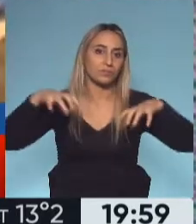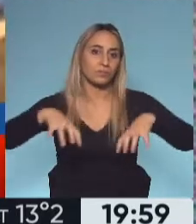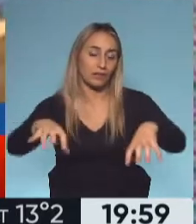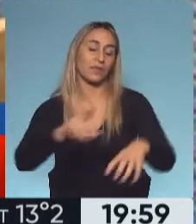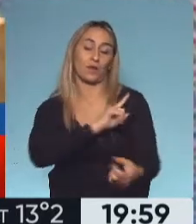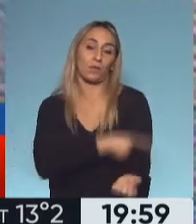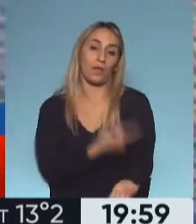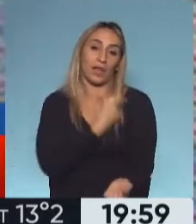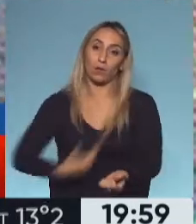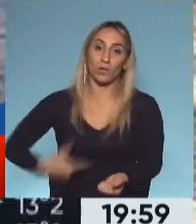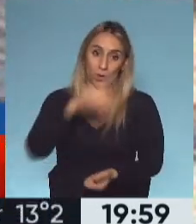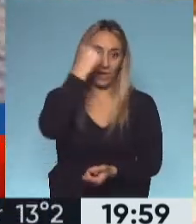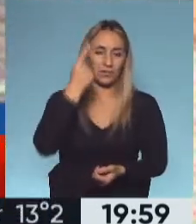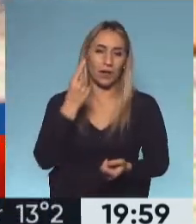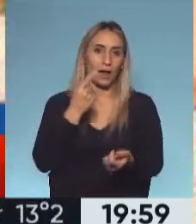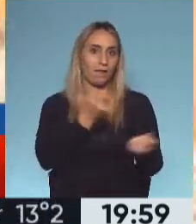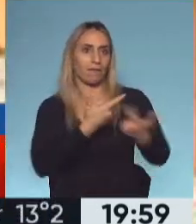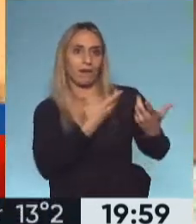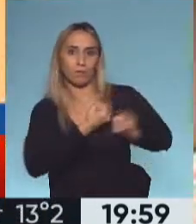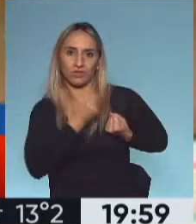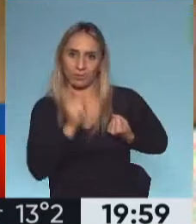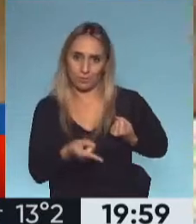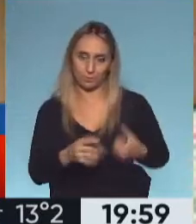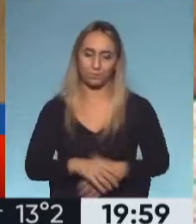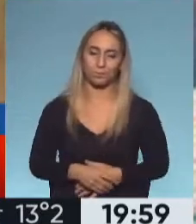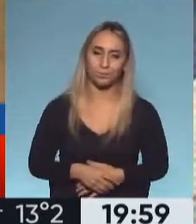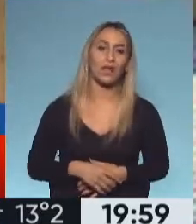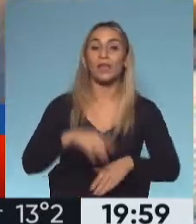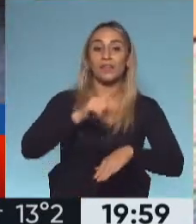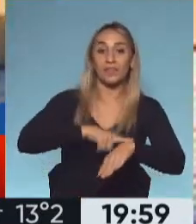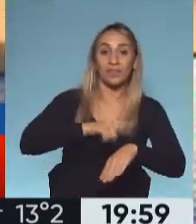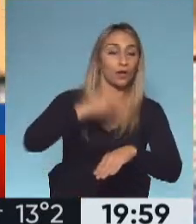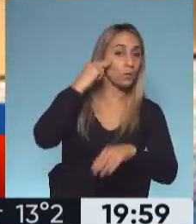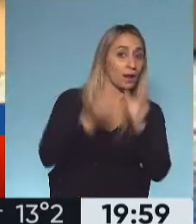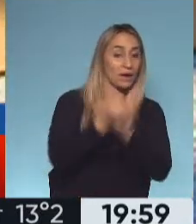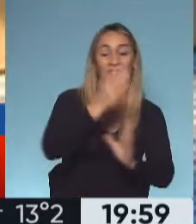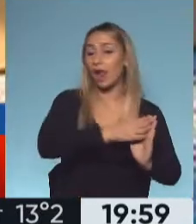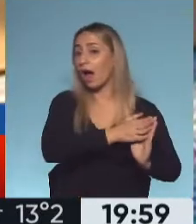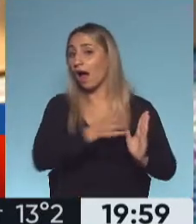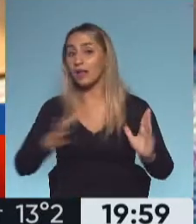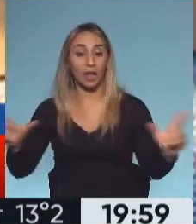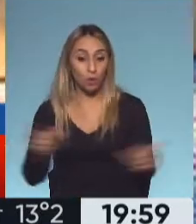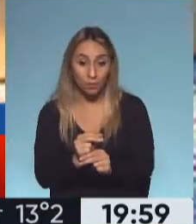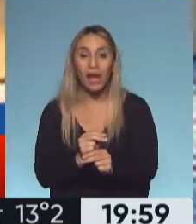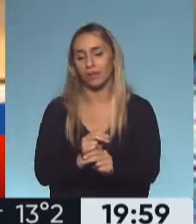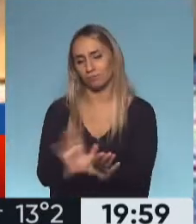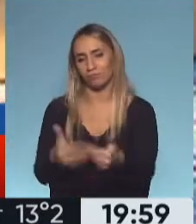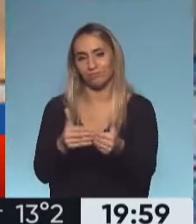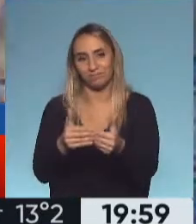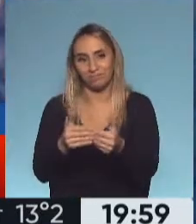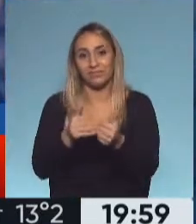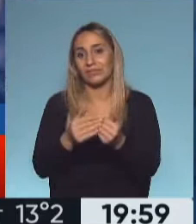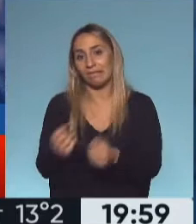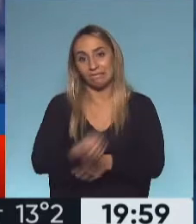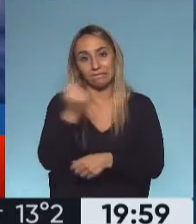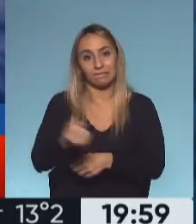Nacional a los territorios. El horario es a partir de las 9 de la mañana hasta agotar stock. Vamos a tratar de que venga la mayor